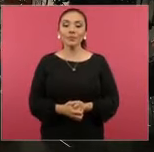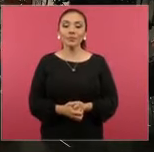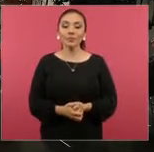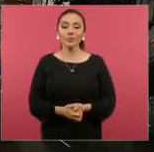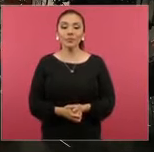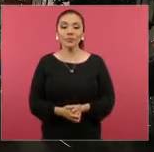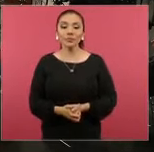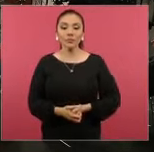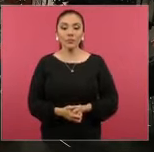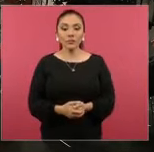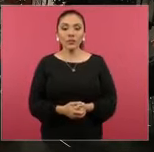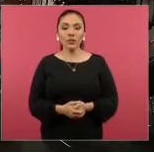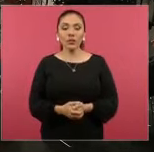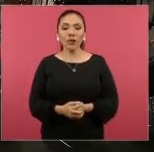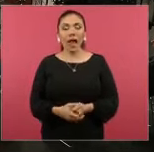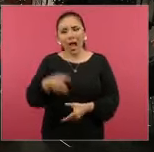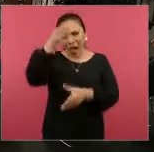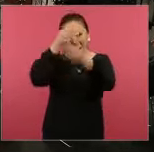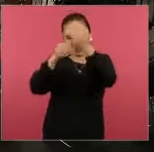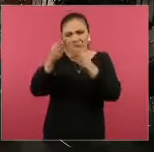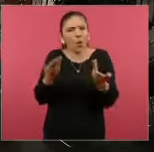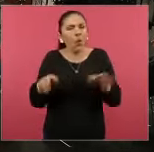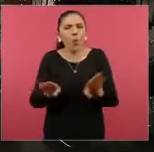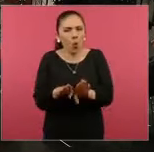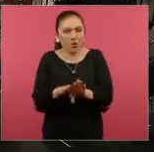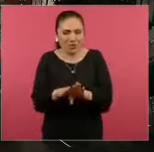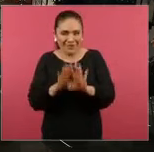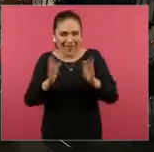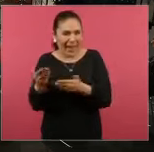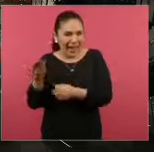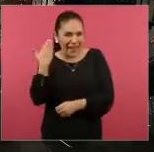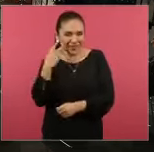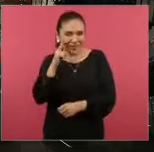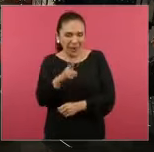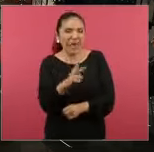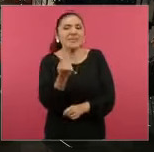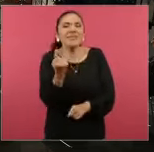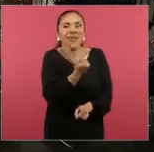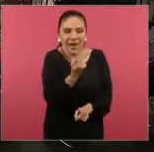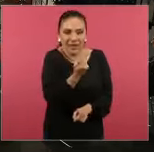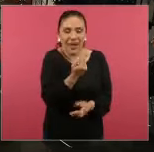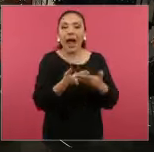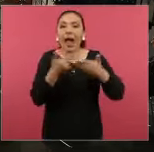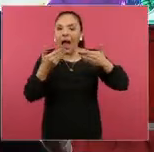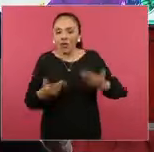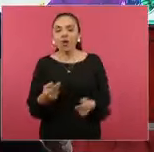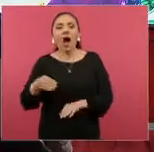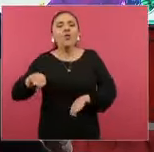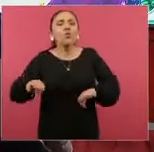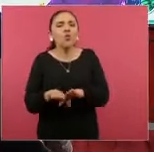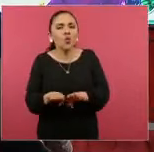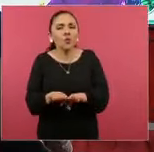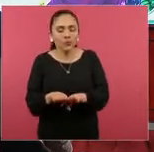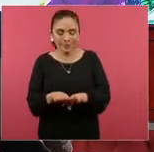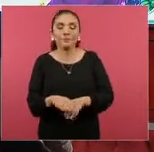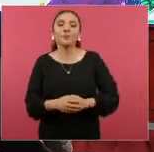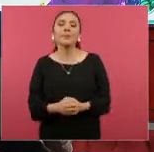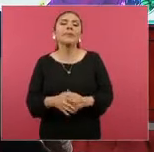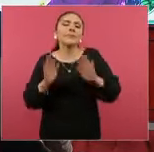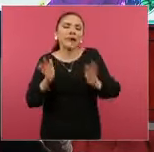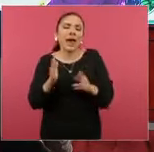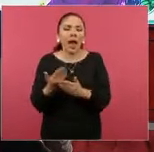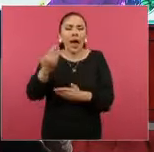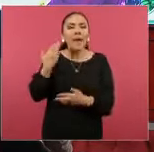¿Cómo lo van a aprender? Ya vimos el qué, ahora vamos con el cómo. ¿Cómo lo van a aprender? Ya hemos hablado, maestras